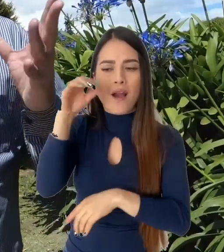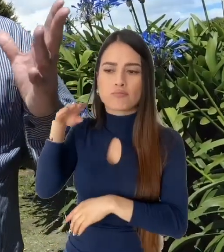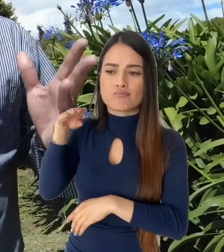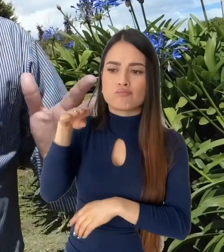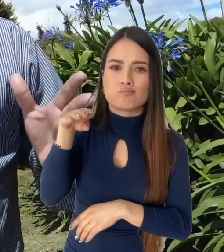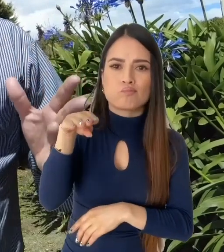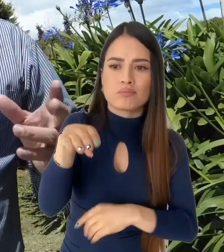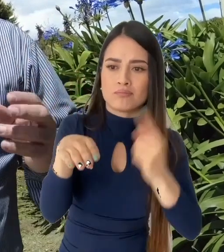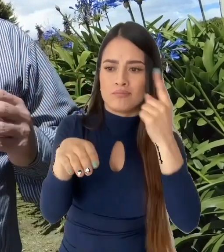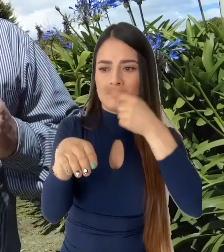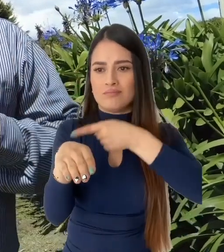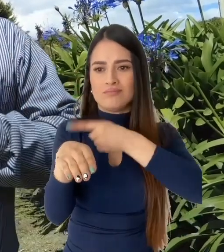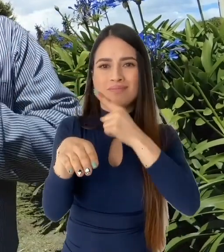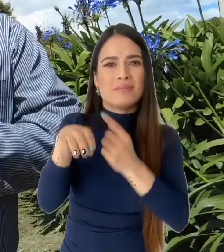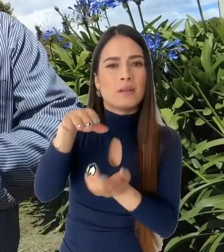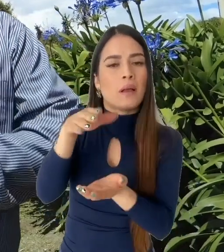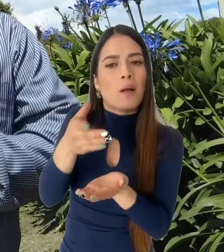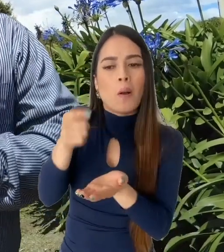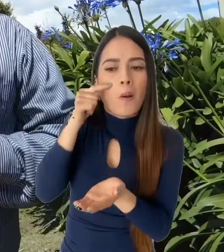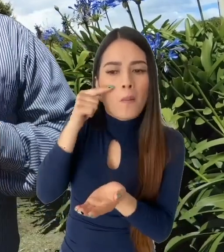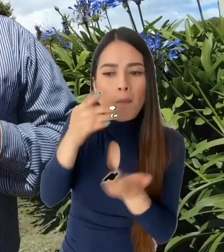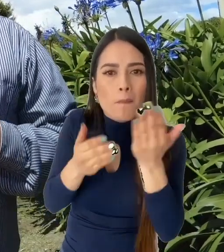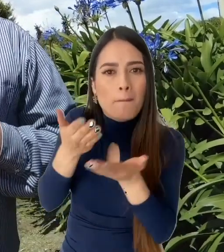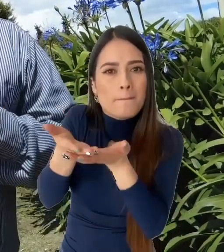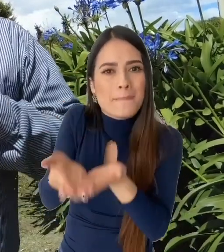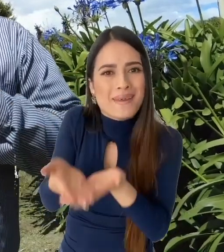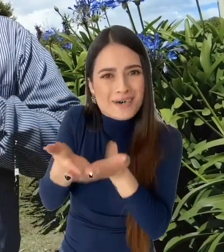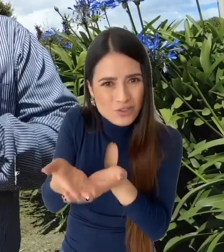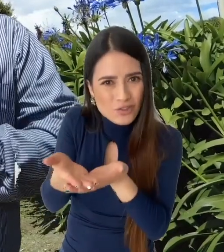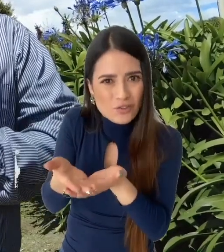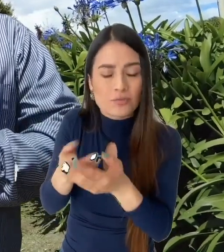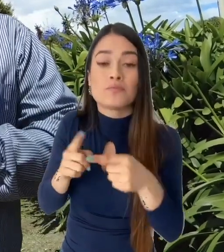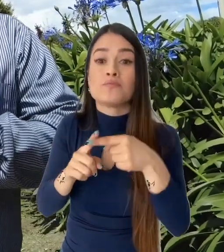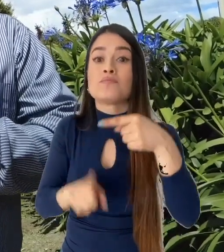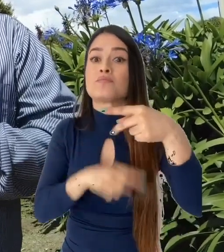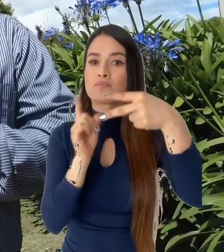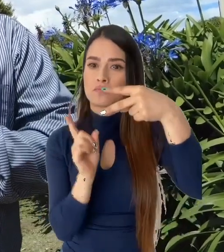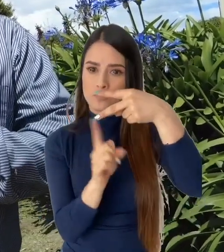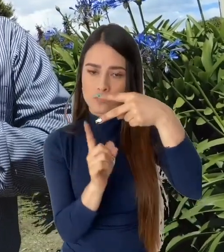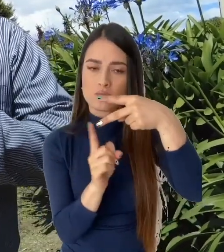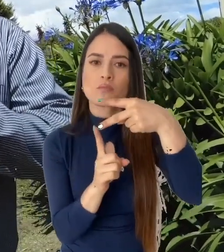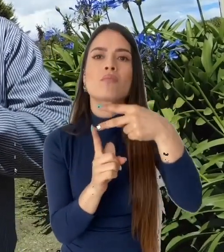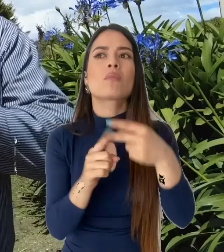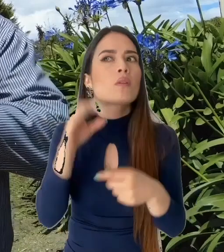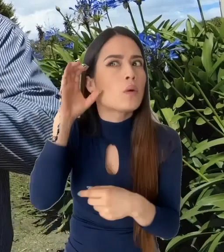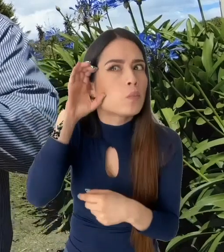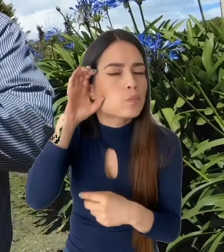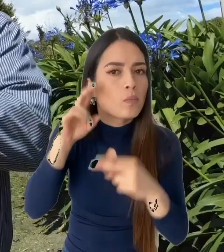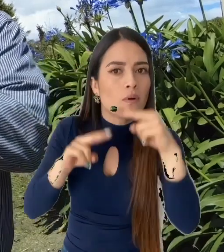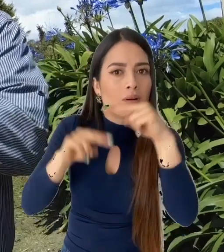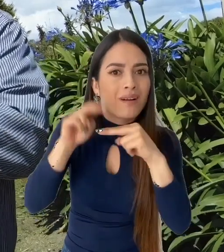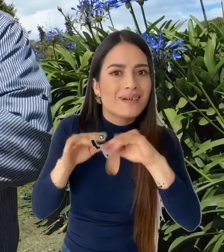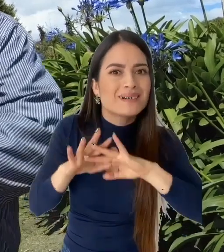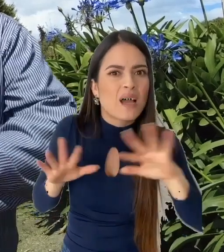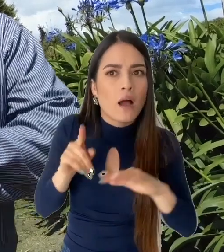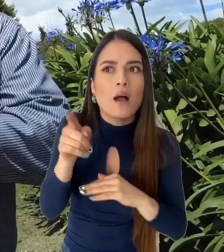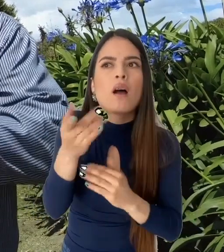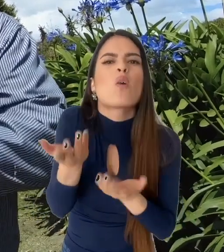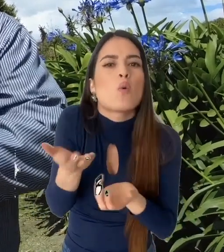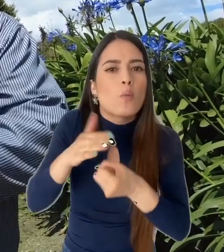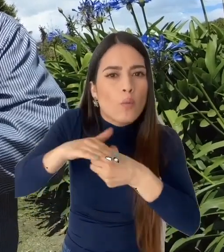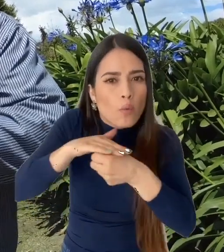en vías nacionales por otro lado son la recolección de información relativa a las condiciones de la infraestructura